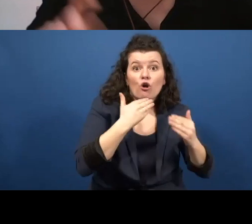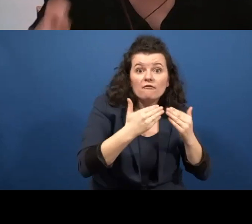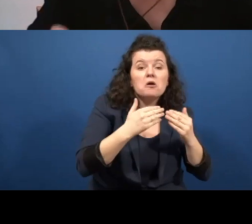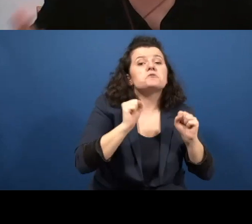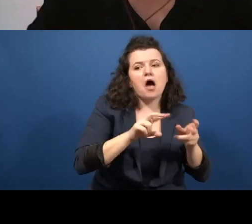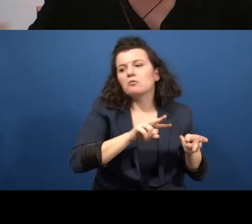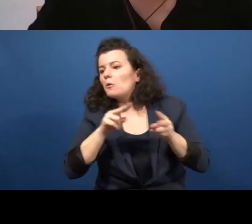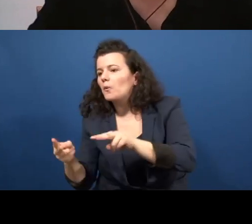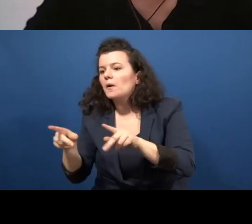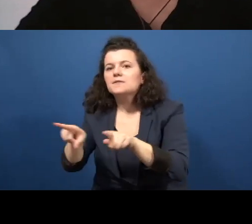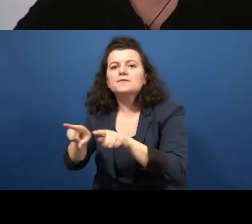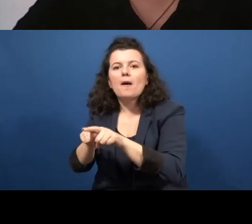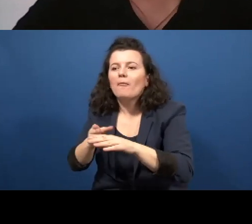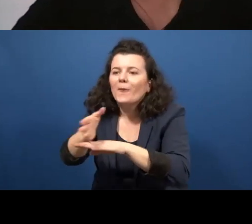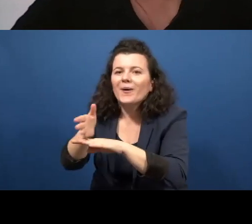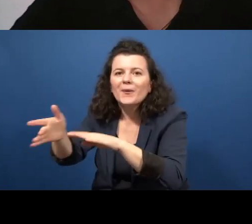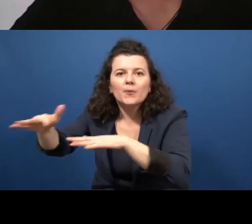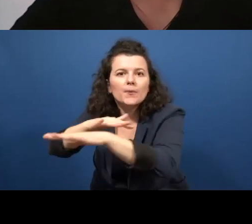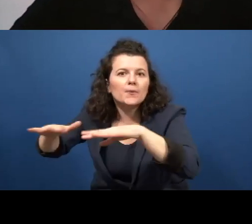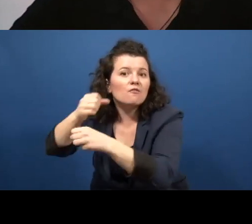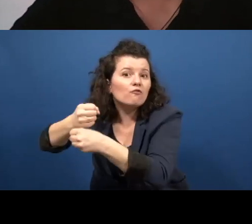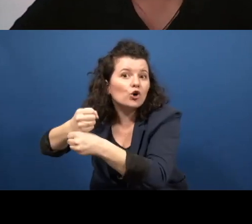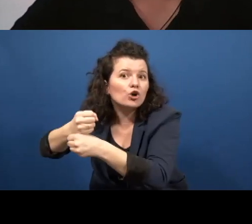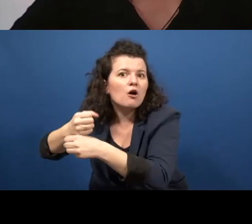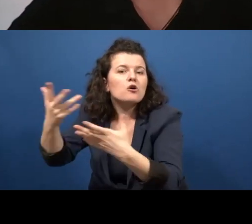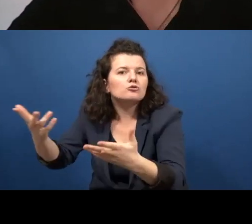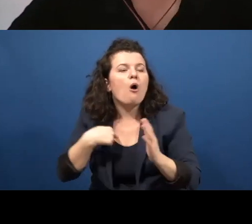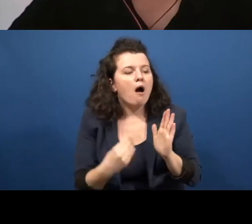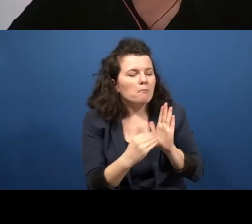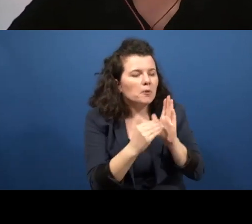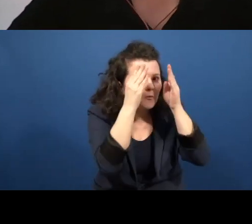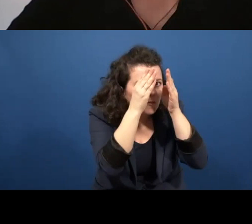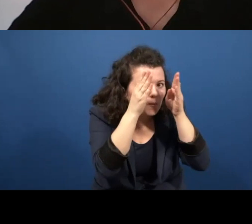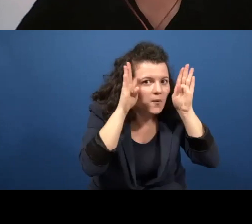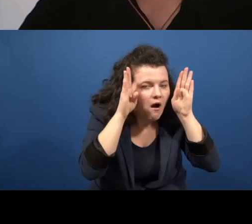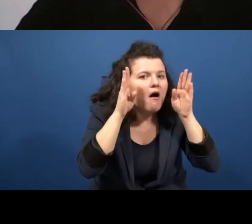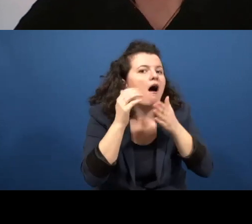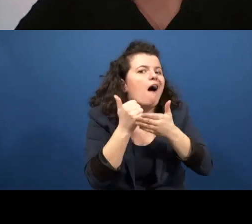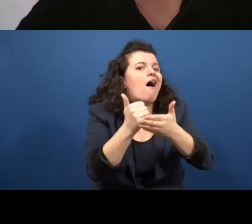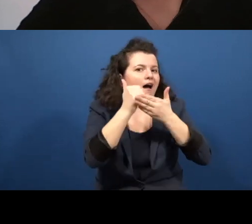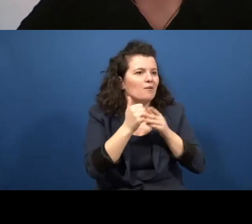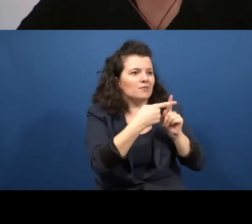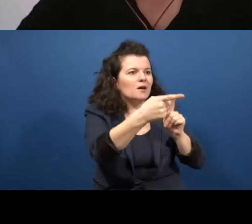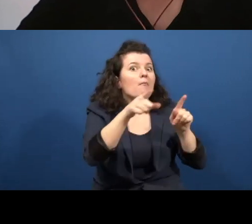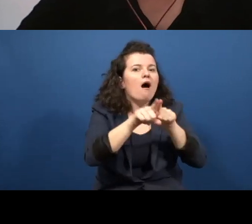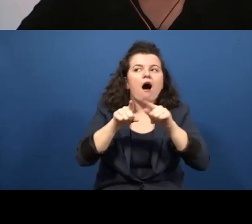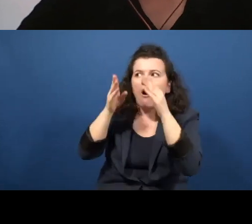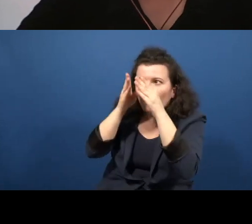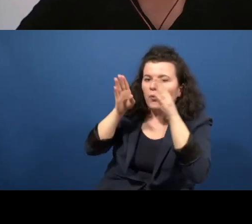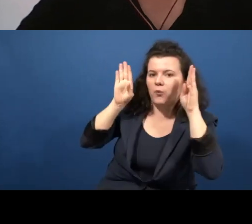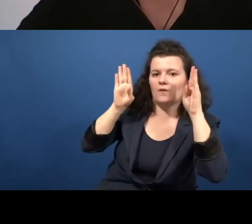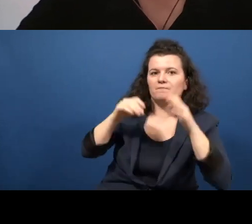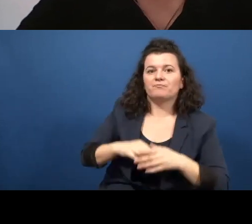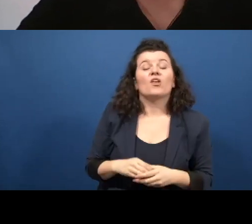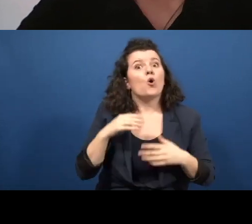interpretación de conferencias. Es muy importante prepararles en este sentido para saber qué se necesita